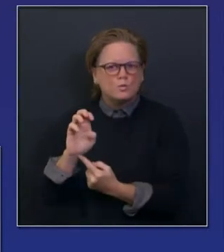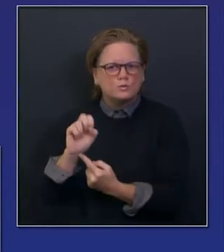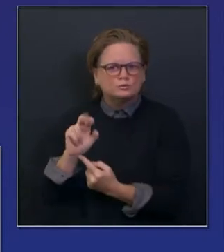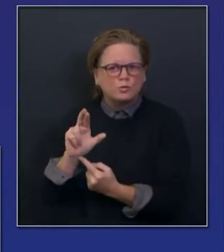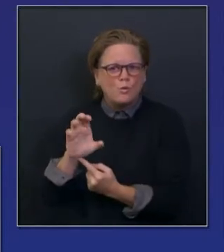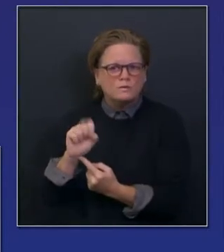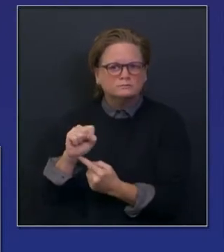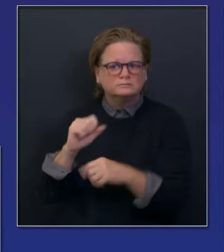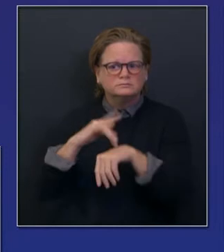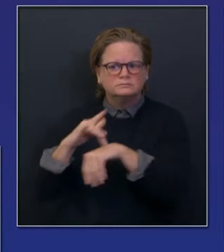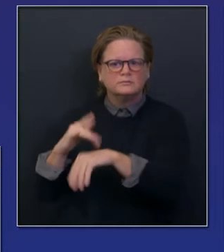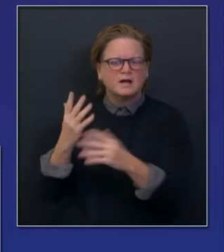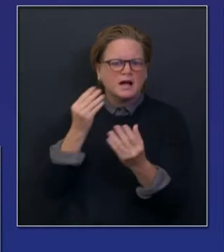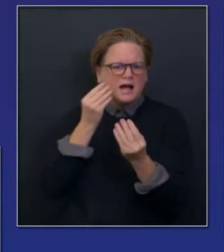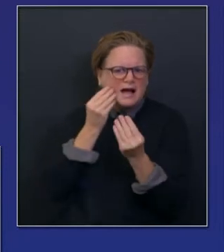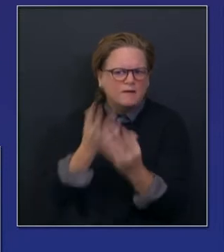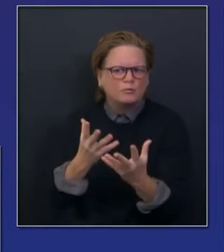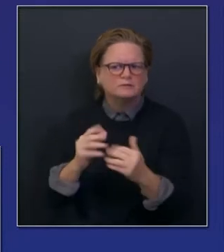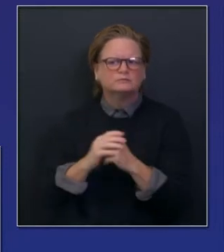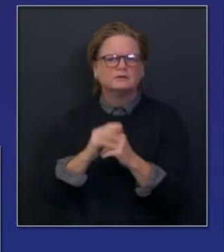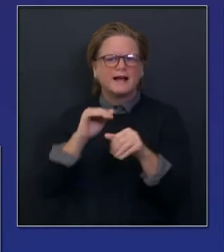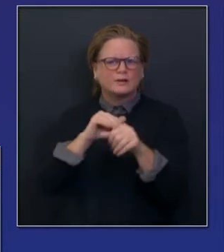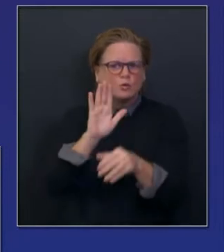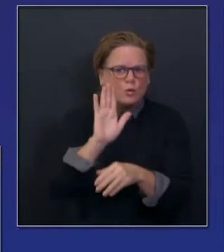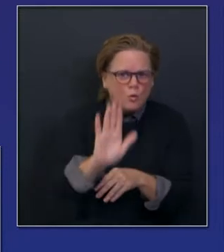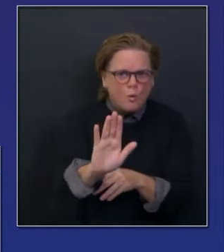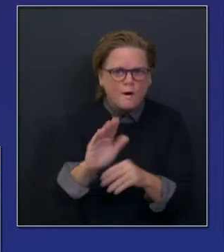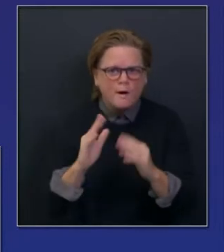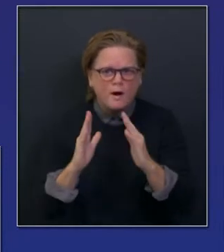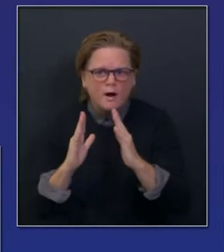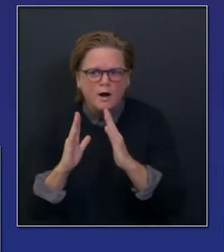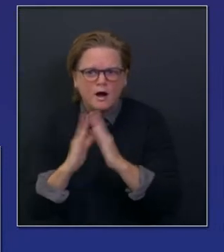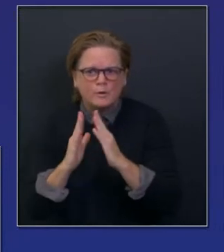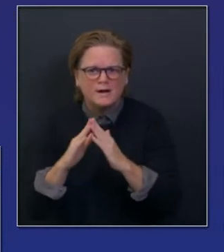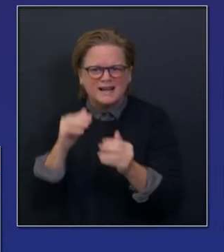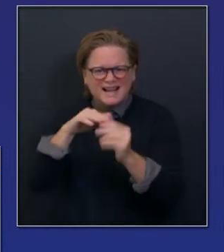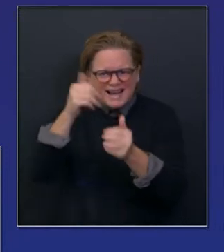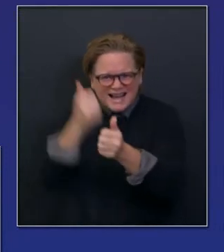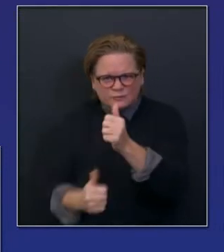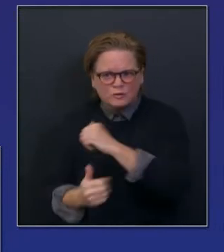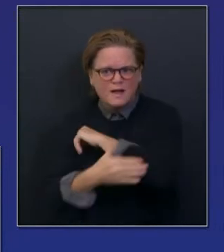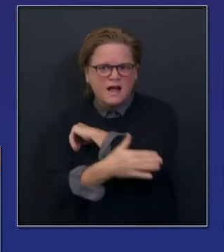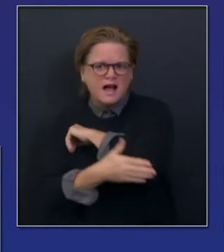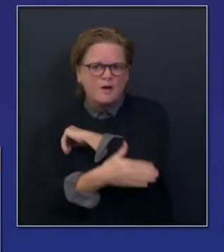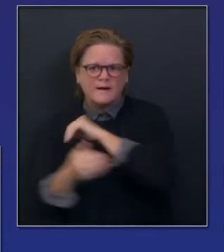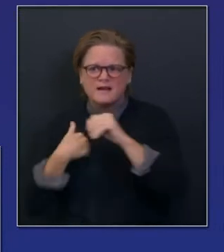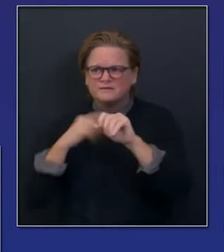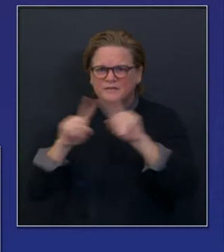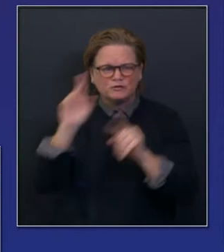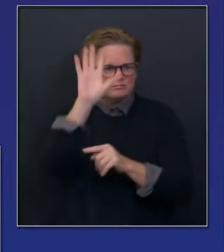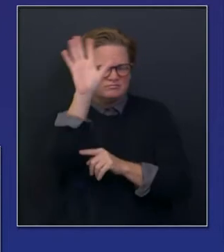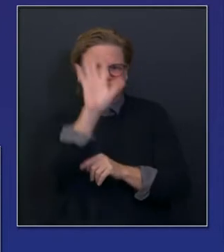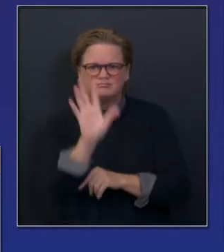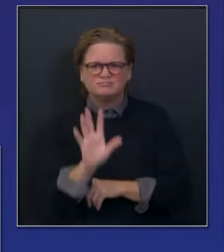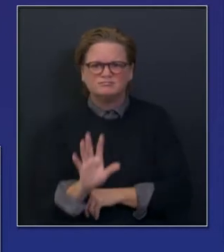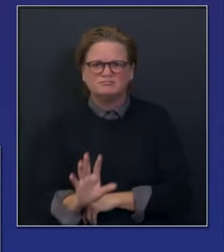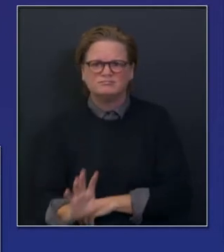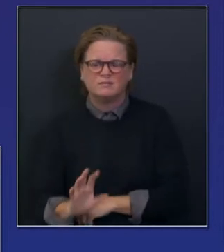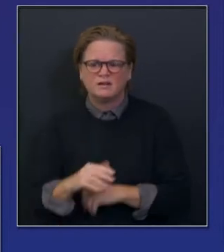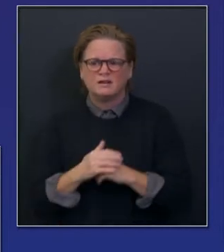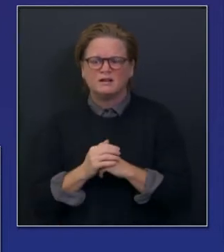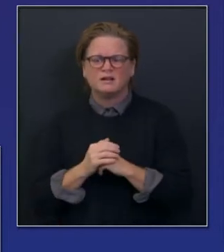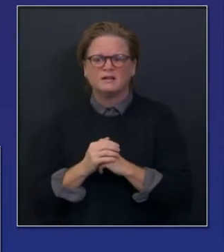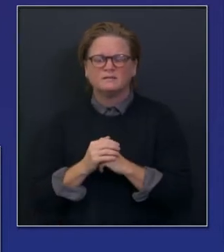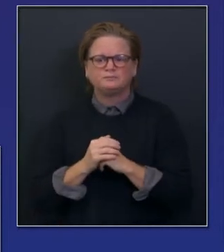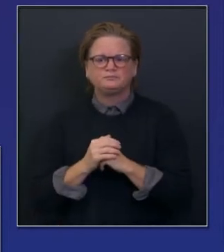de campaña para distinguir las características particulares de cada condado en el estado. Pueden ver